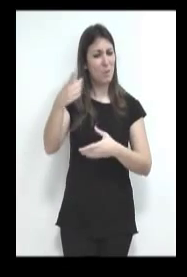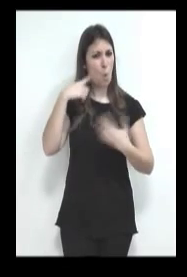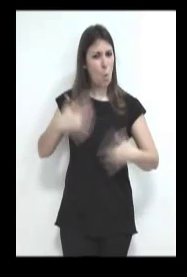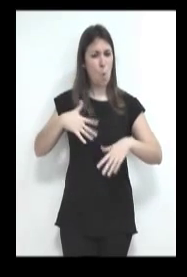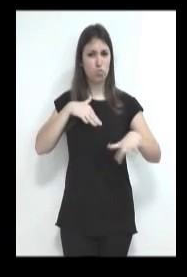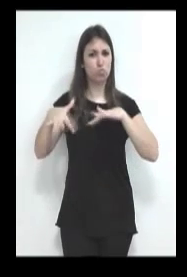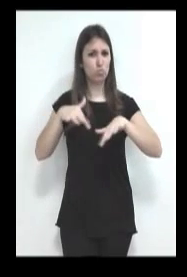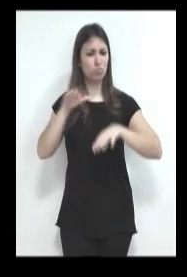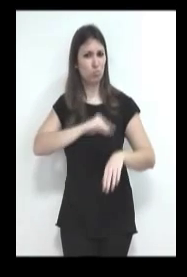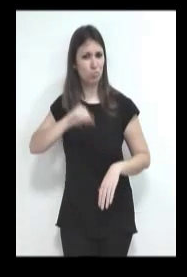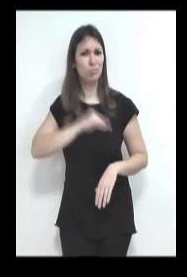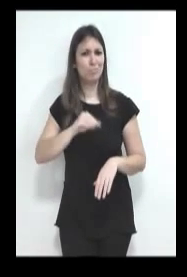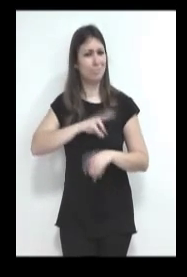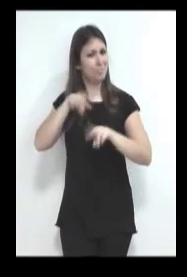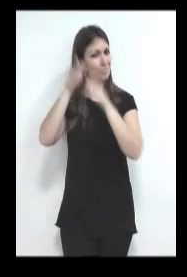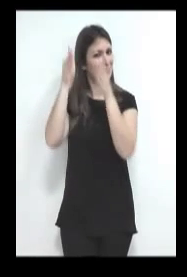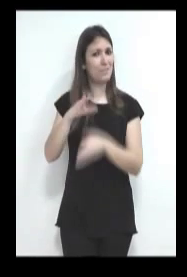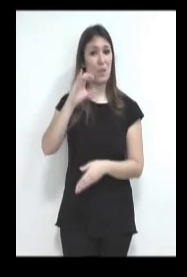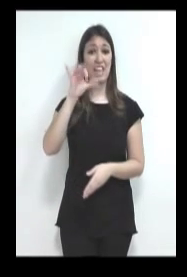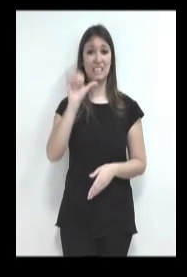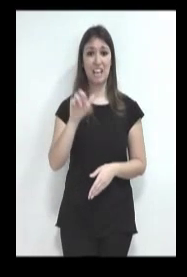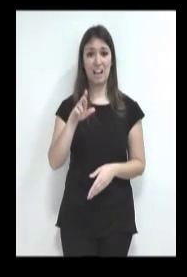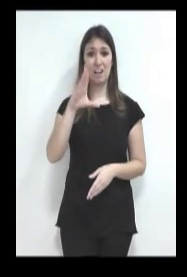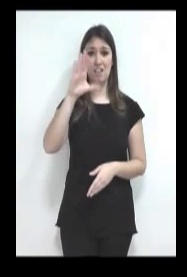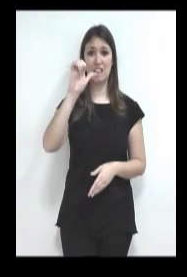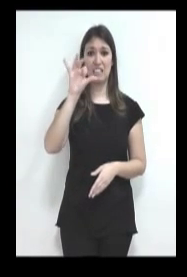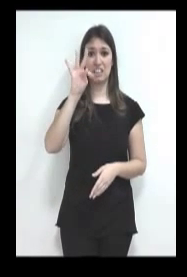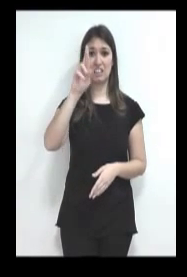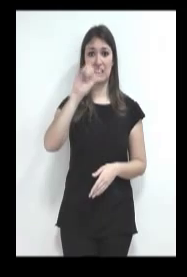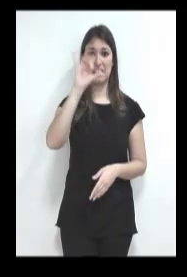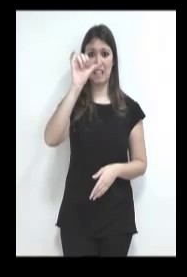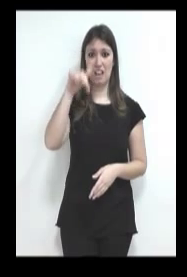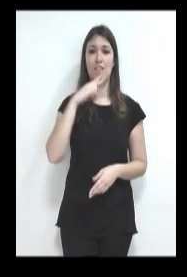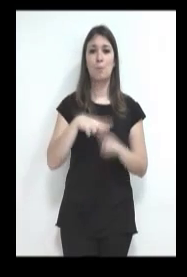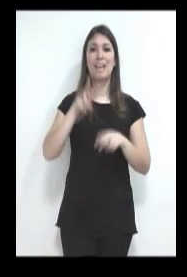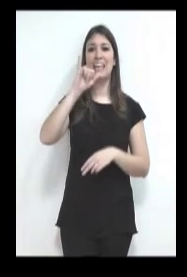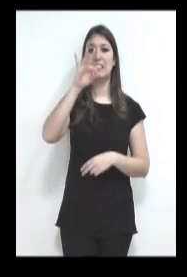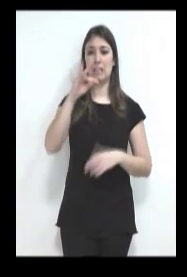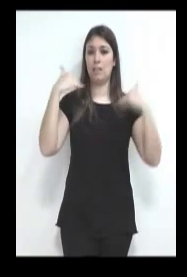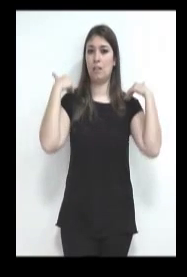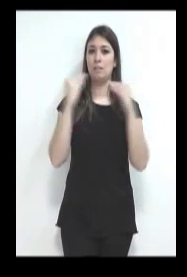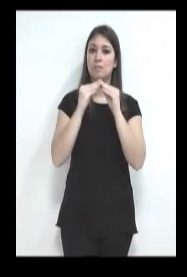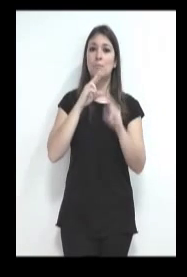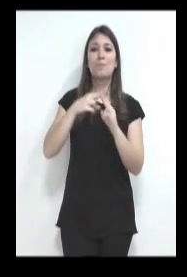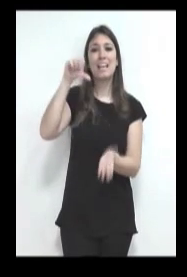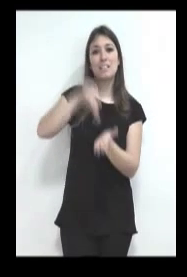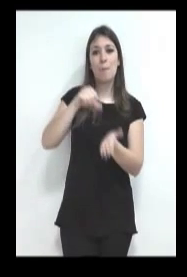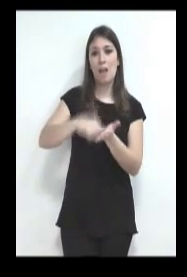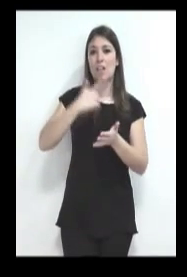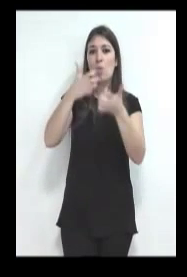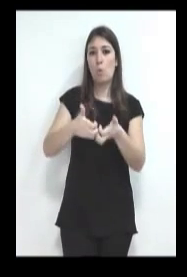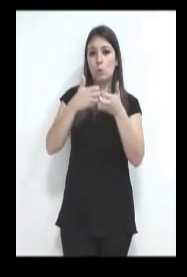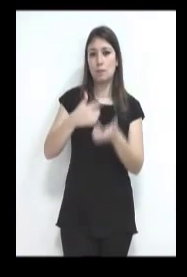está muy activo. César Castresana es responsable de IT en el desarrollo de Smart Industrial Cities y